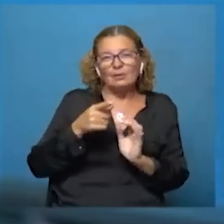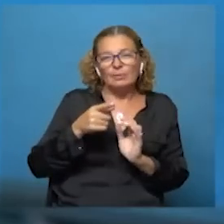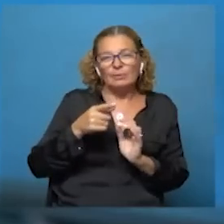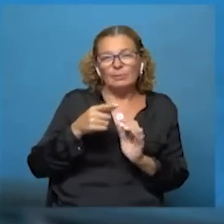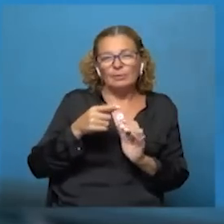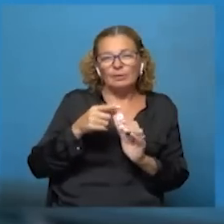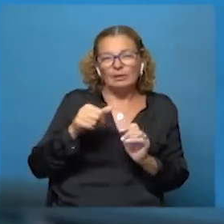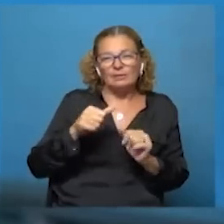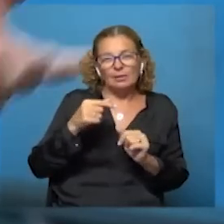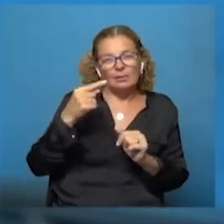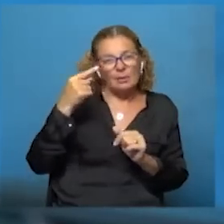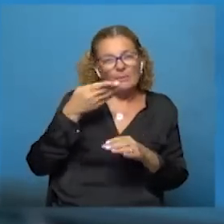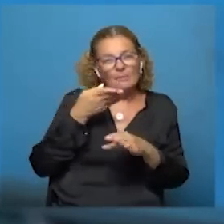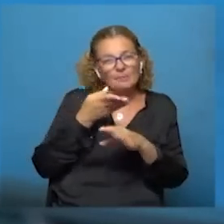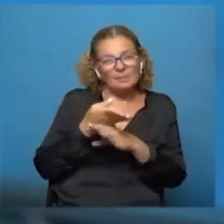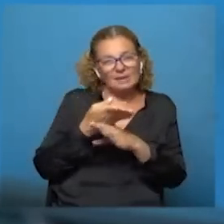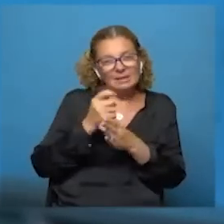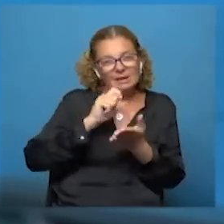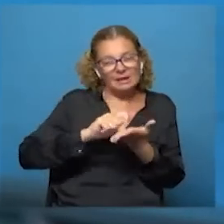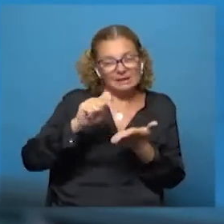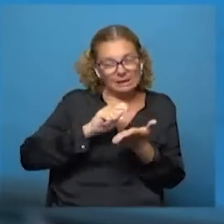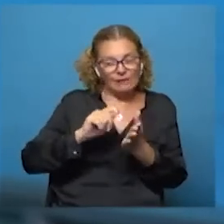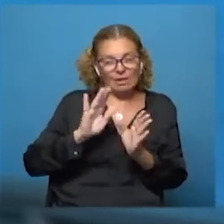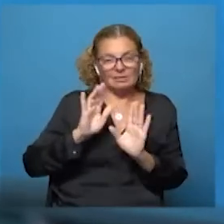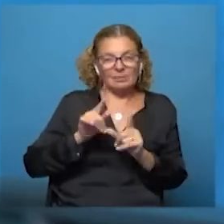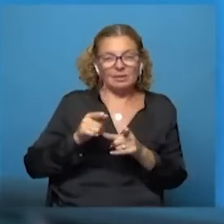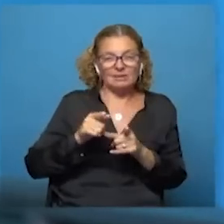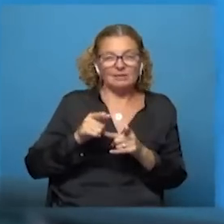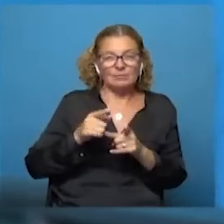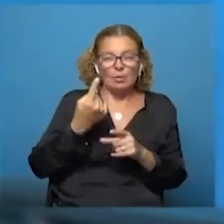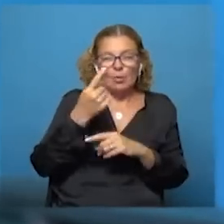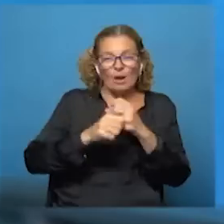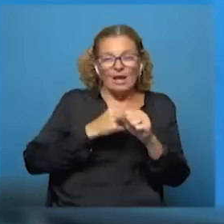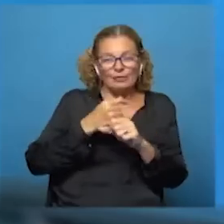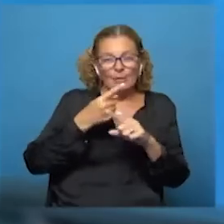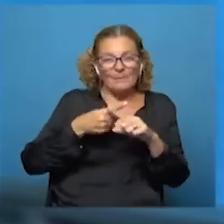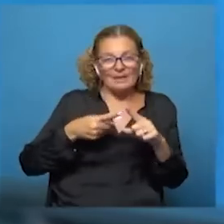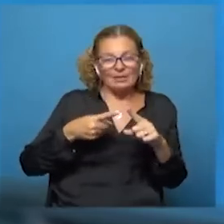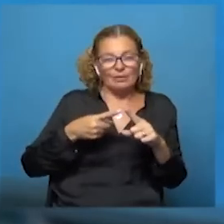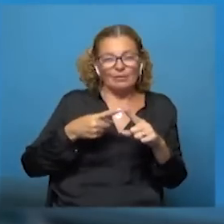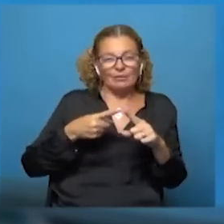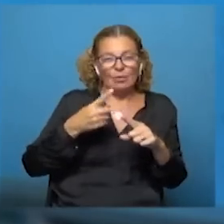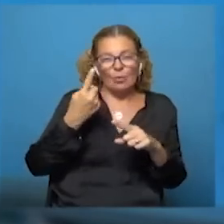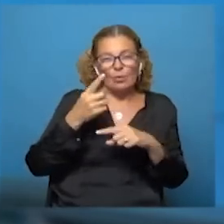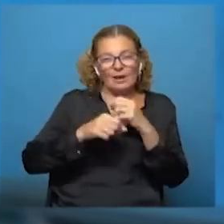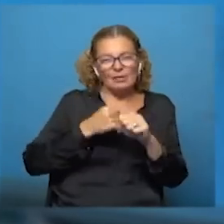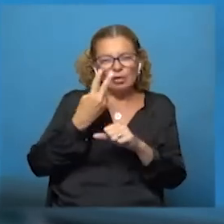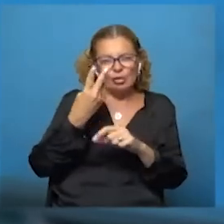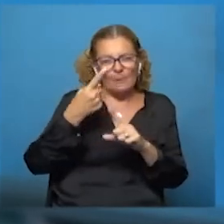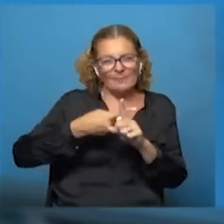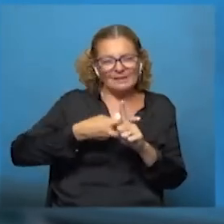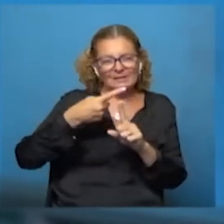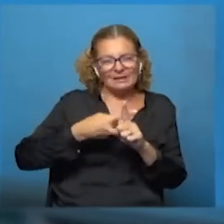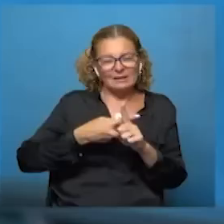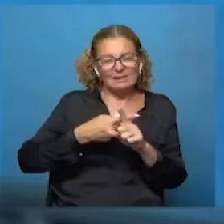recompone lo que uno pide lo documenta este y si estuve en año y medio un año dos meses en realidad en el